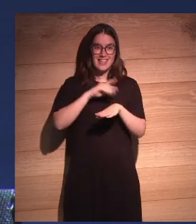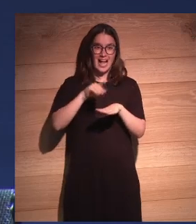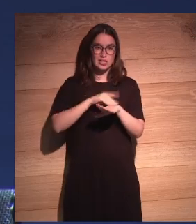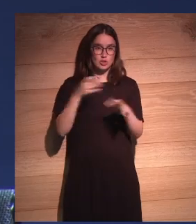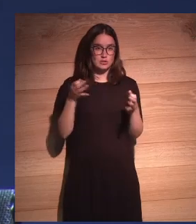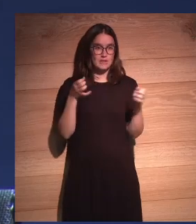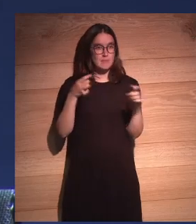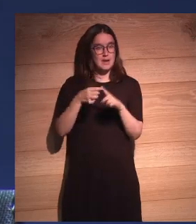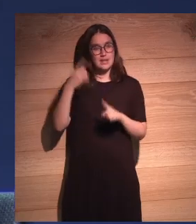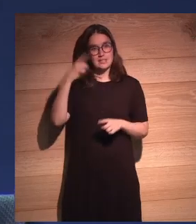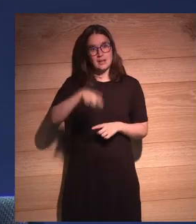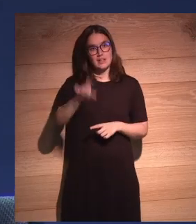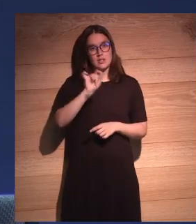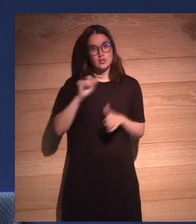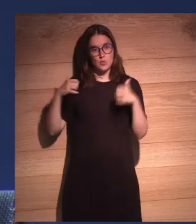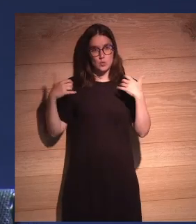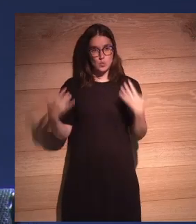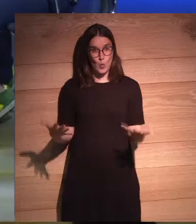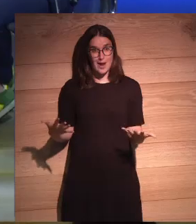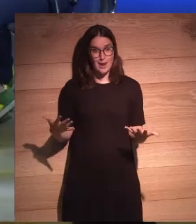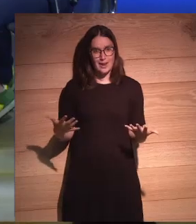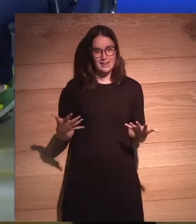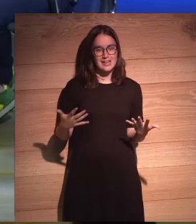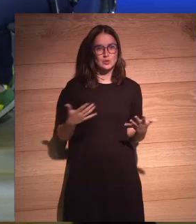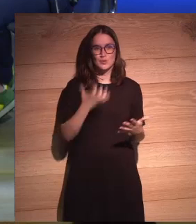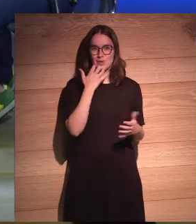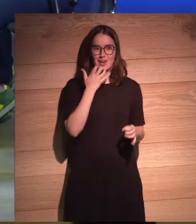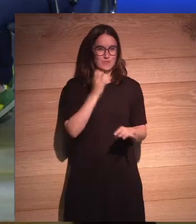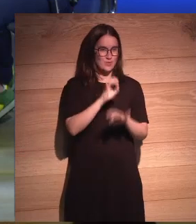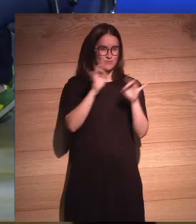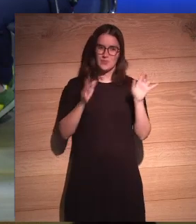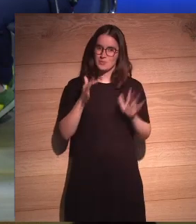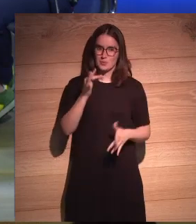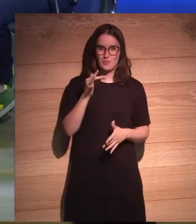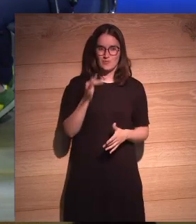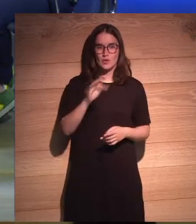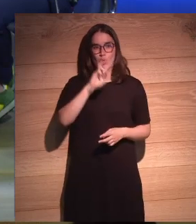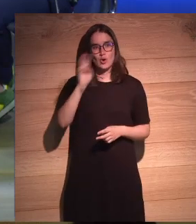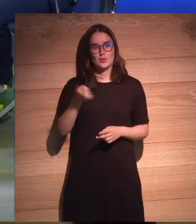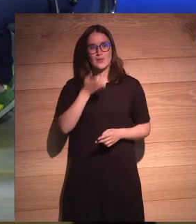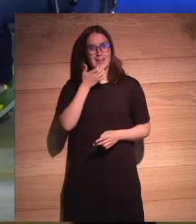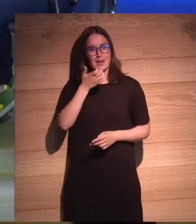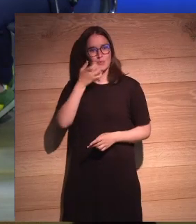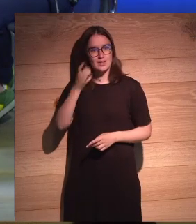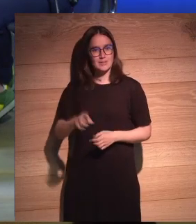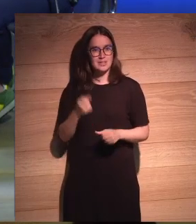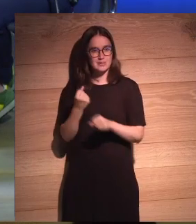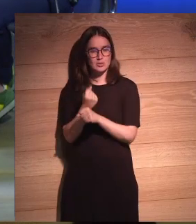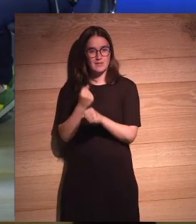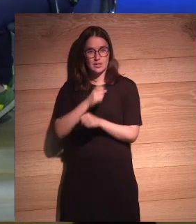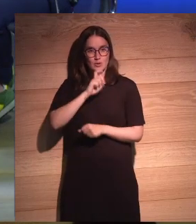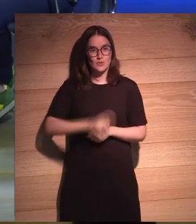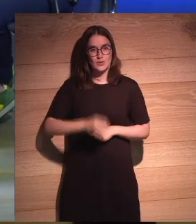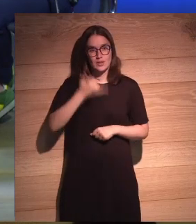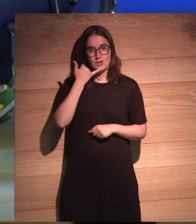para tomar decisiones, y es un muy buen ejemplo. Otro ejemplo que, por ejemplo, también estamos trabajando con la